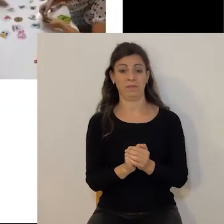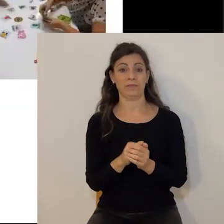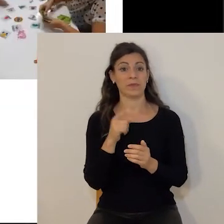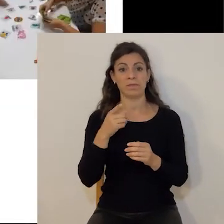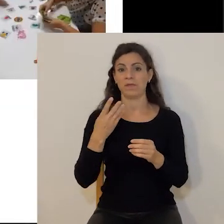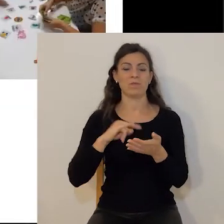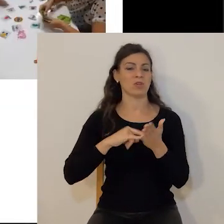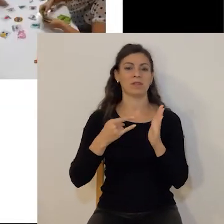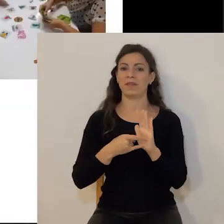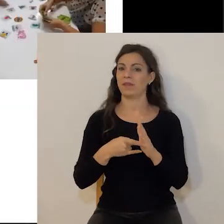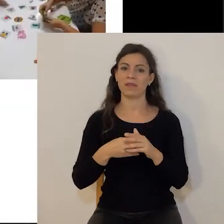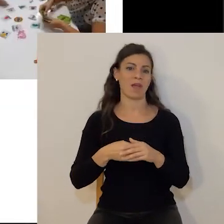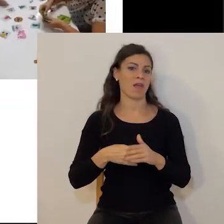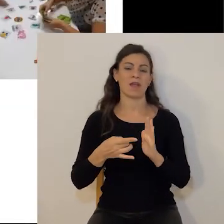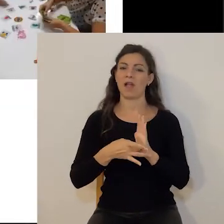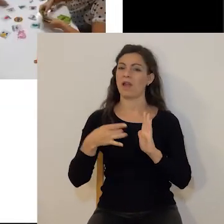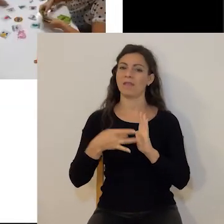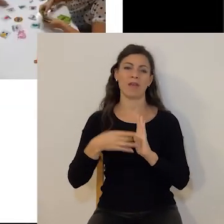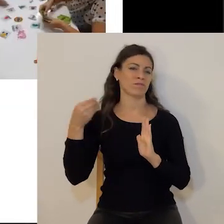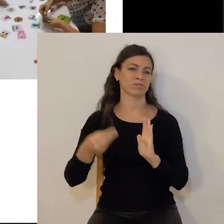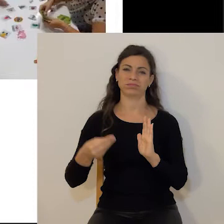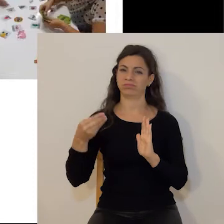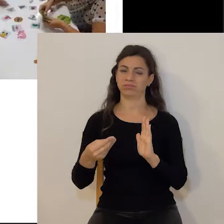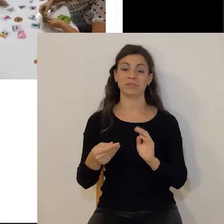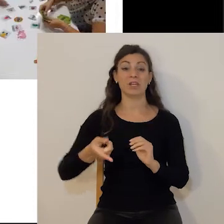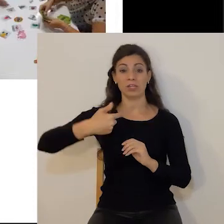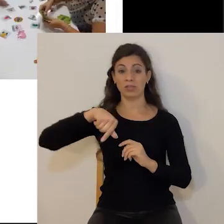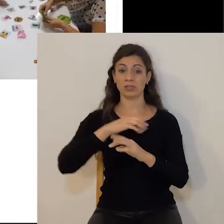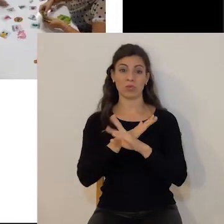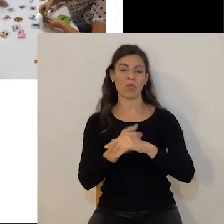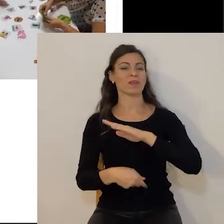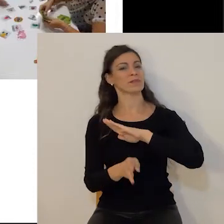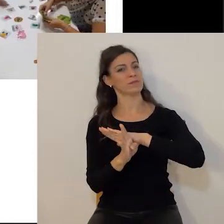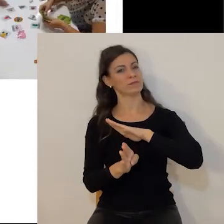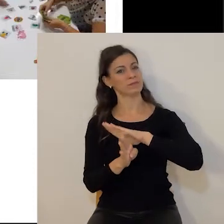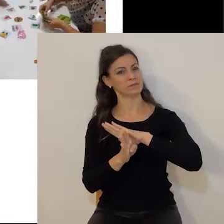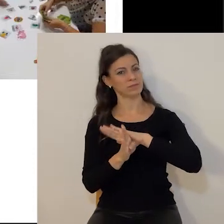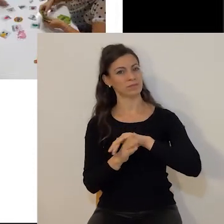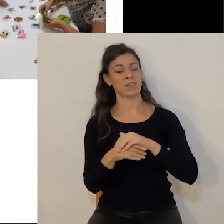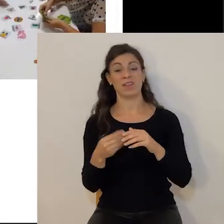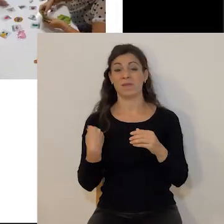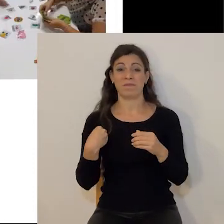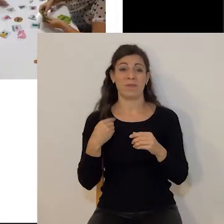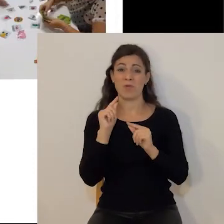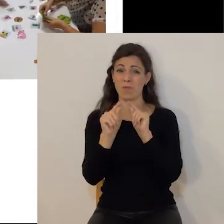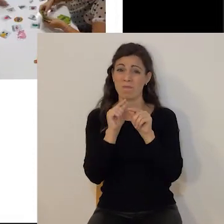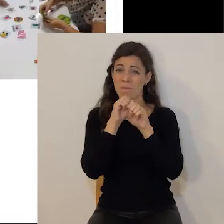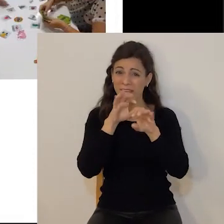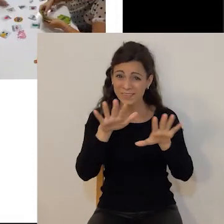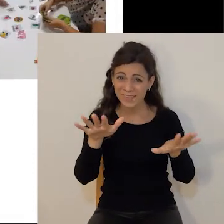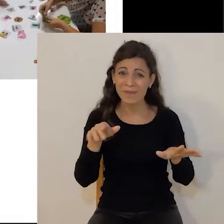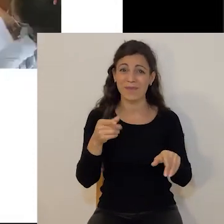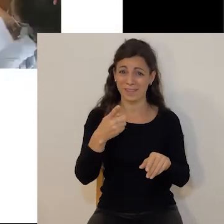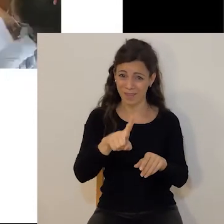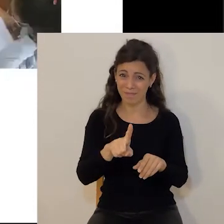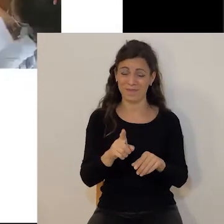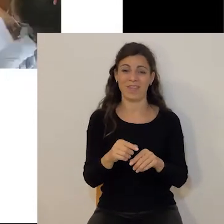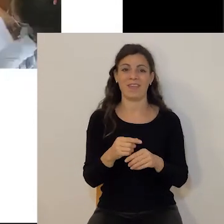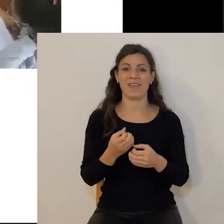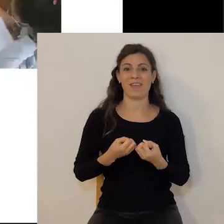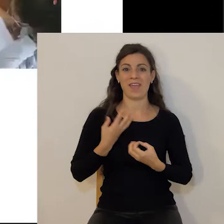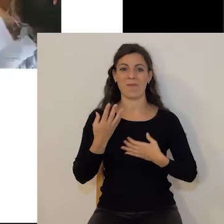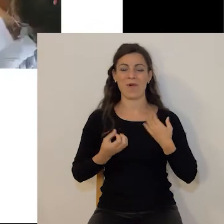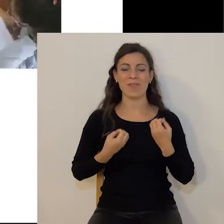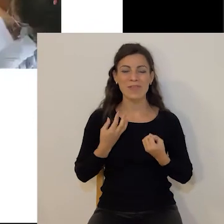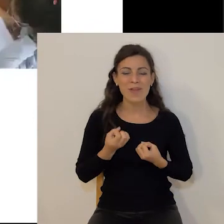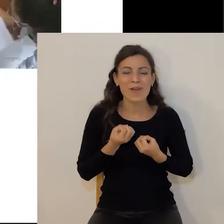técnica es buenísima, ¿no? Y bueno, y seguimos jugando en pandemia, aportando, expresando emociones